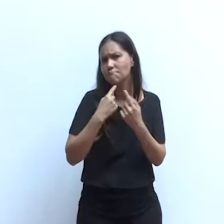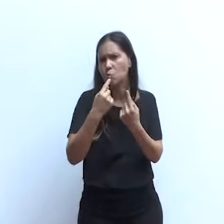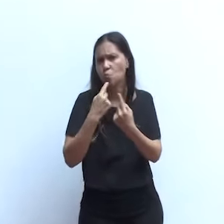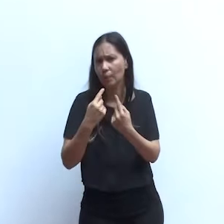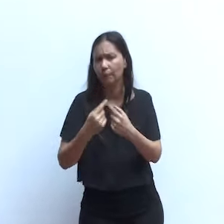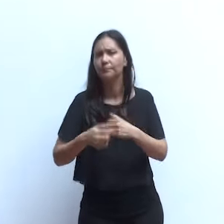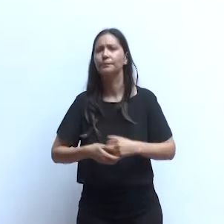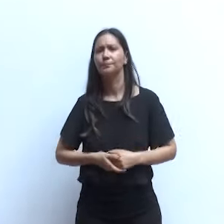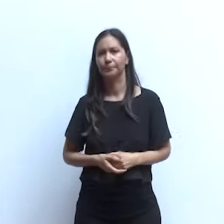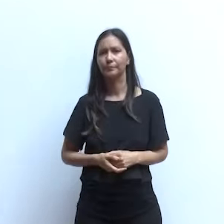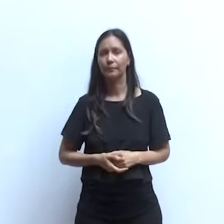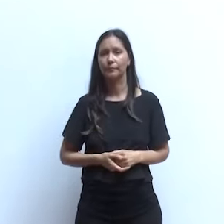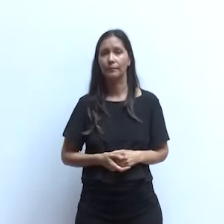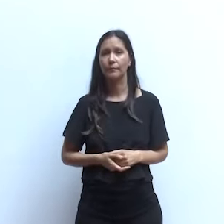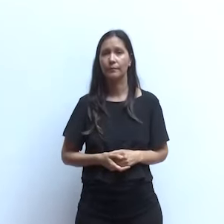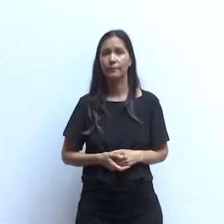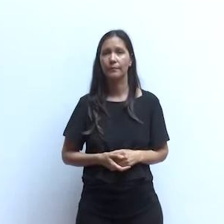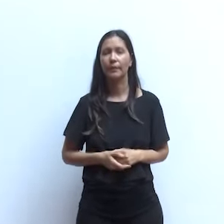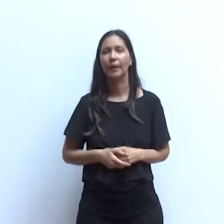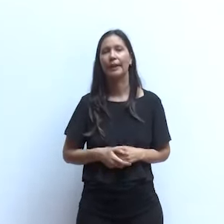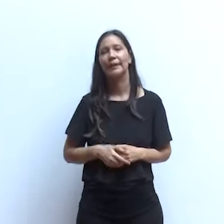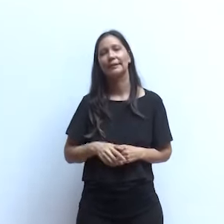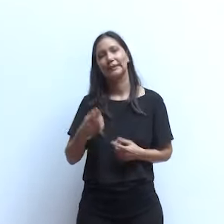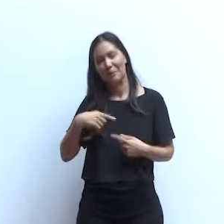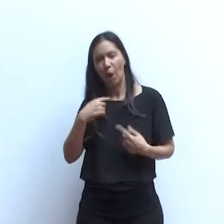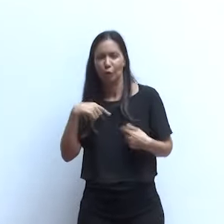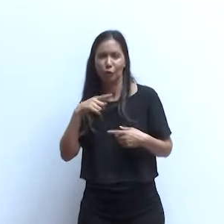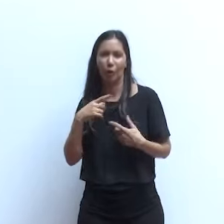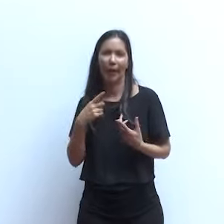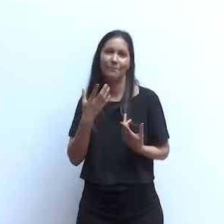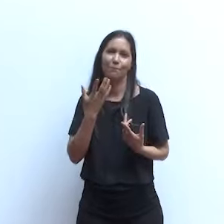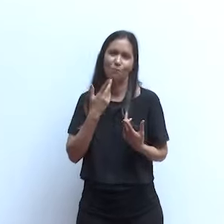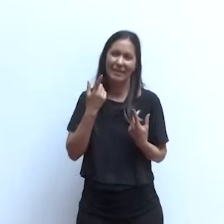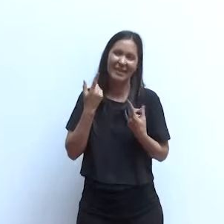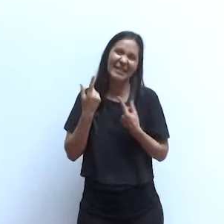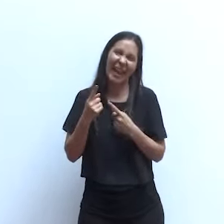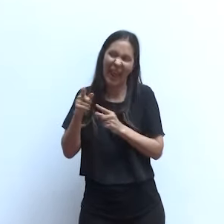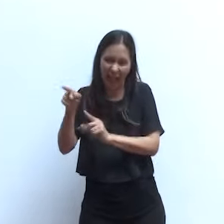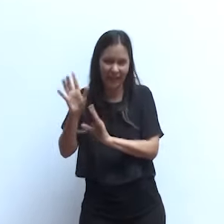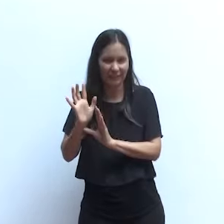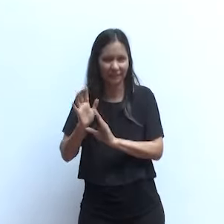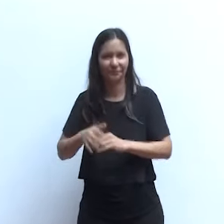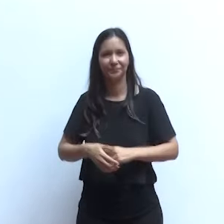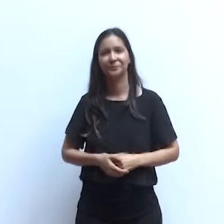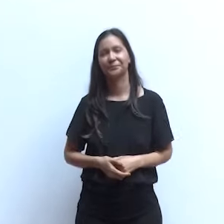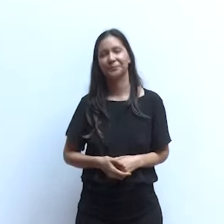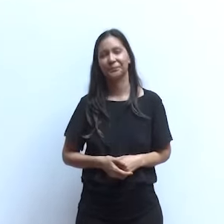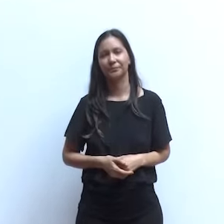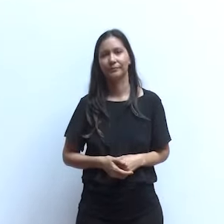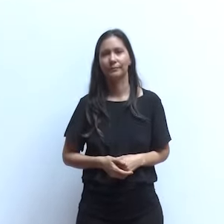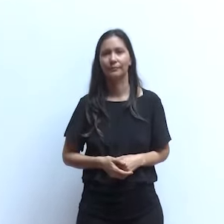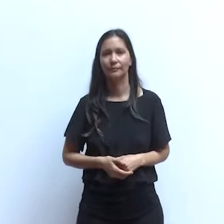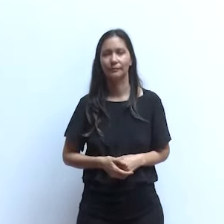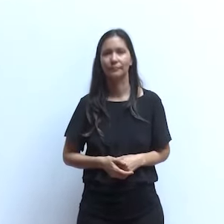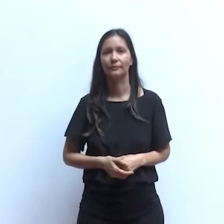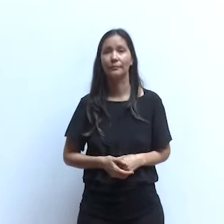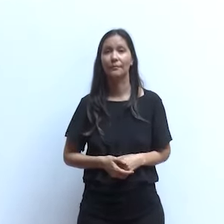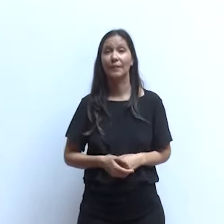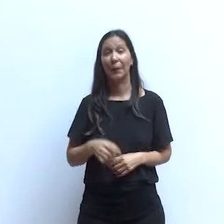interminable y todos los que seguimos a Javier la todos lo que los que seguimos las